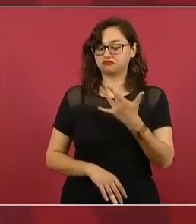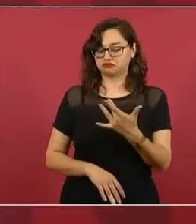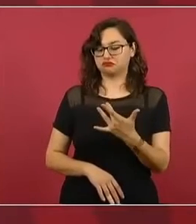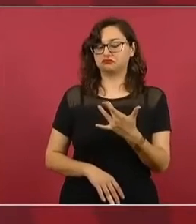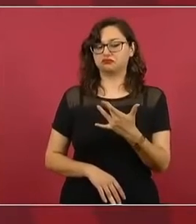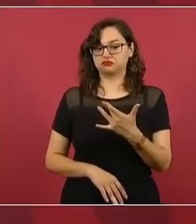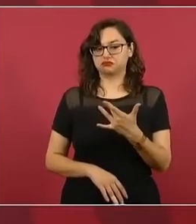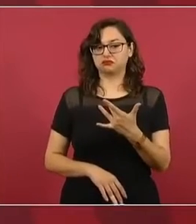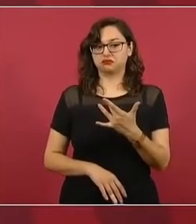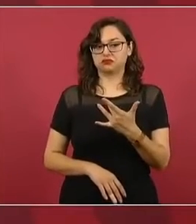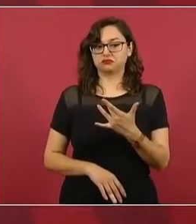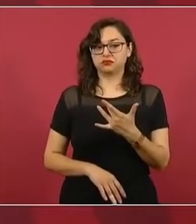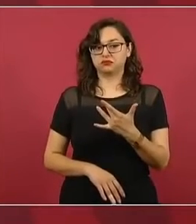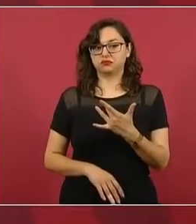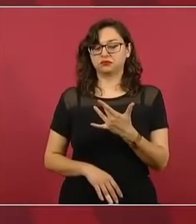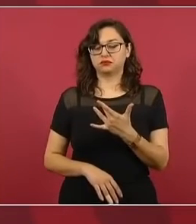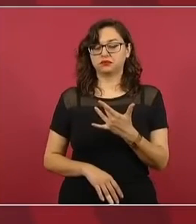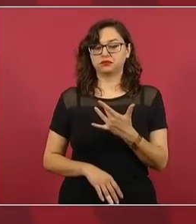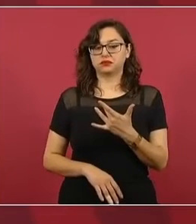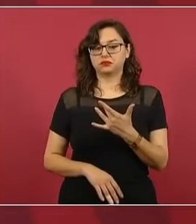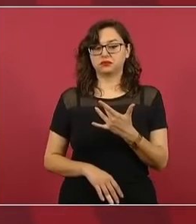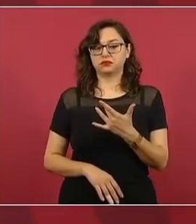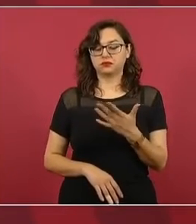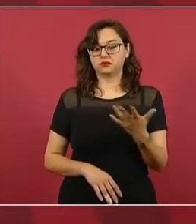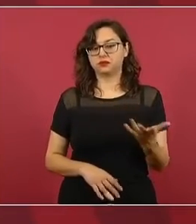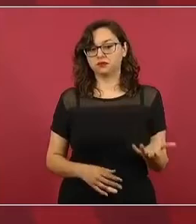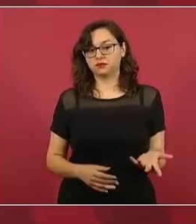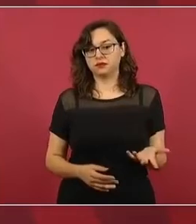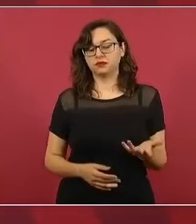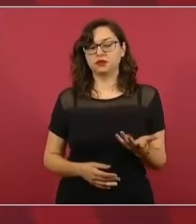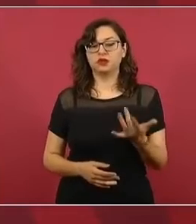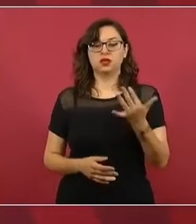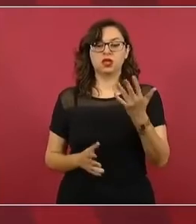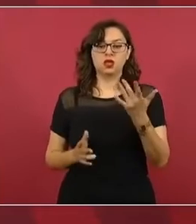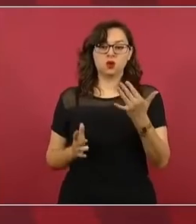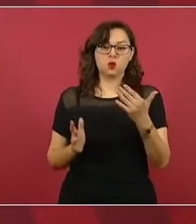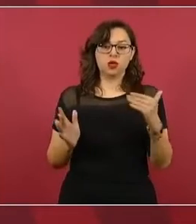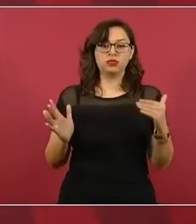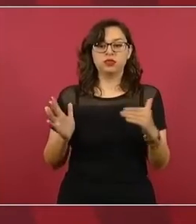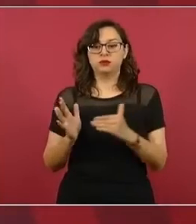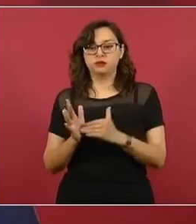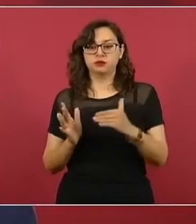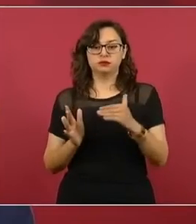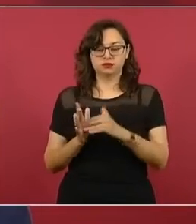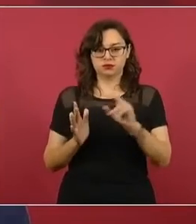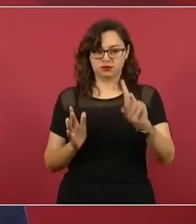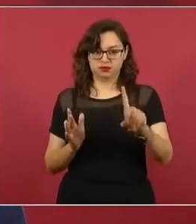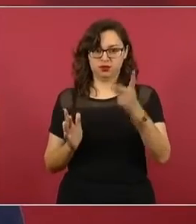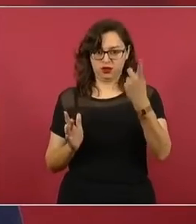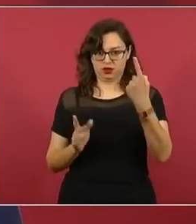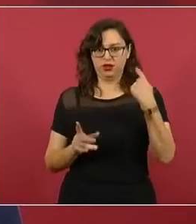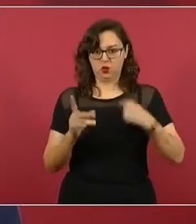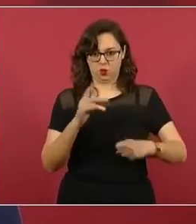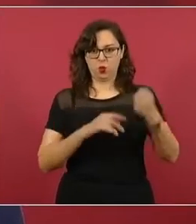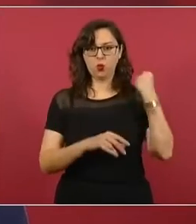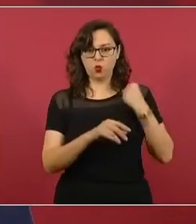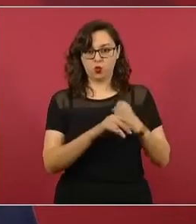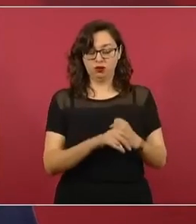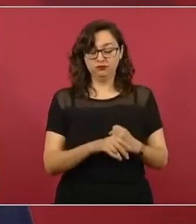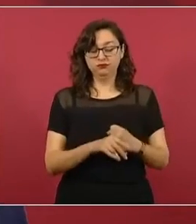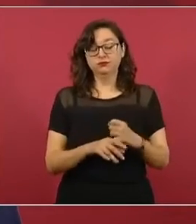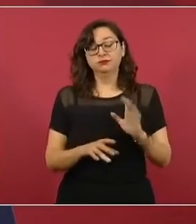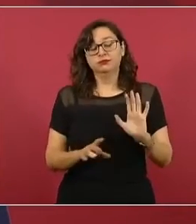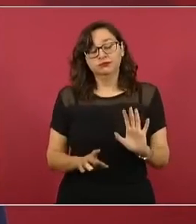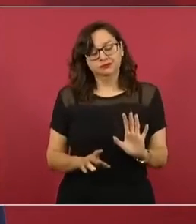de 50 mil millones de dólares del año pasado lleguemos este año a